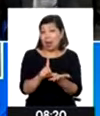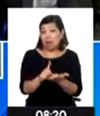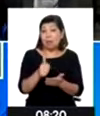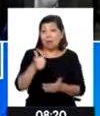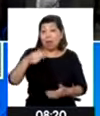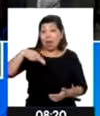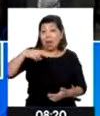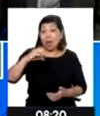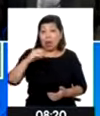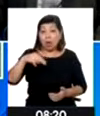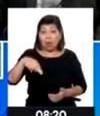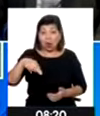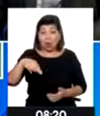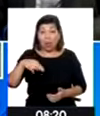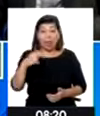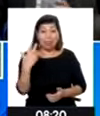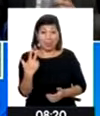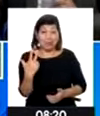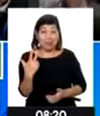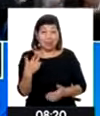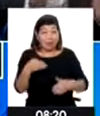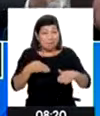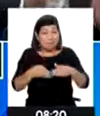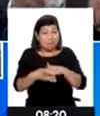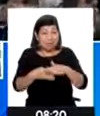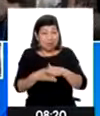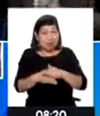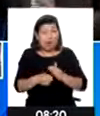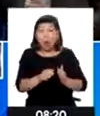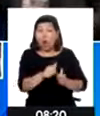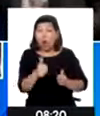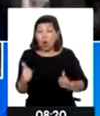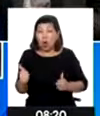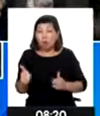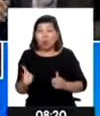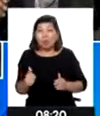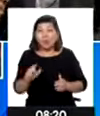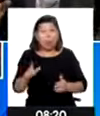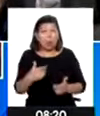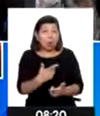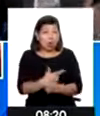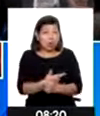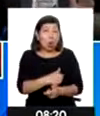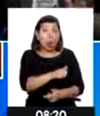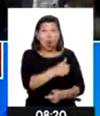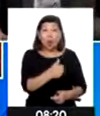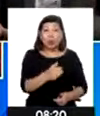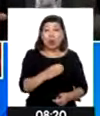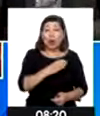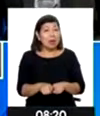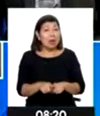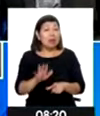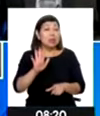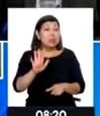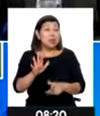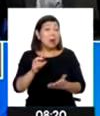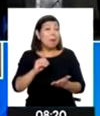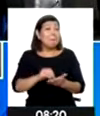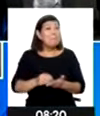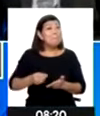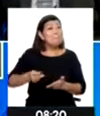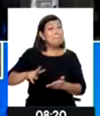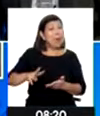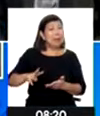Ancón 3, como una respuesta al hacinamiento de Castro Castro y del penal del Callao. Ambos tienen 5 veces